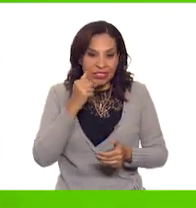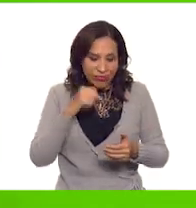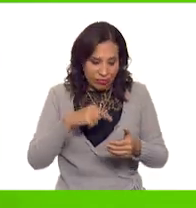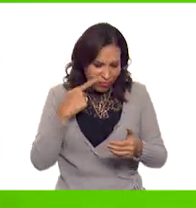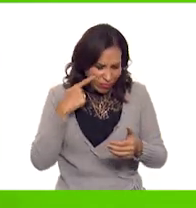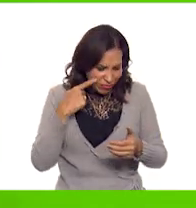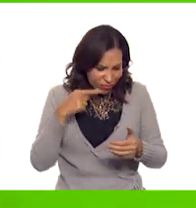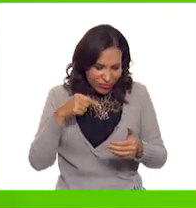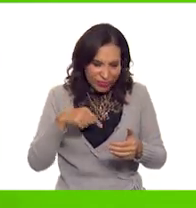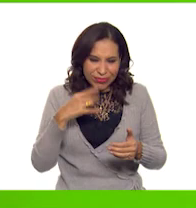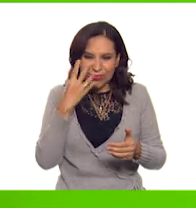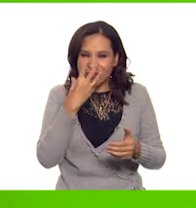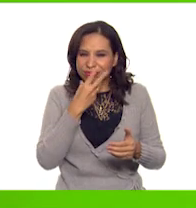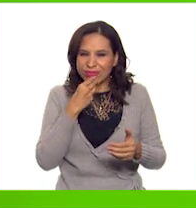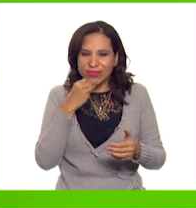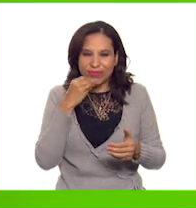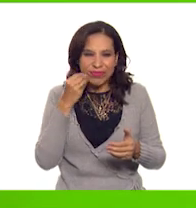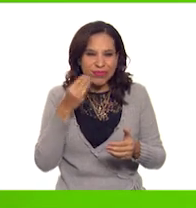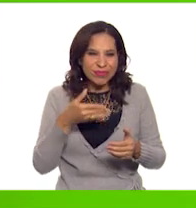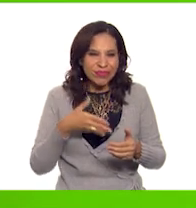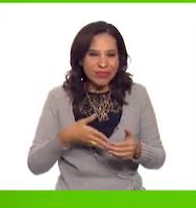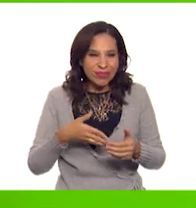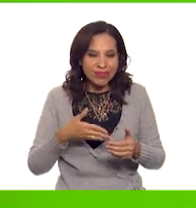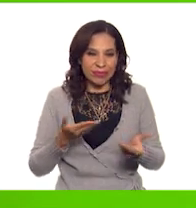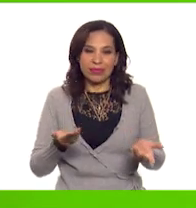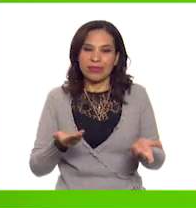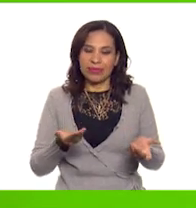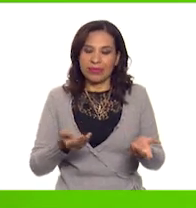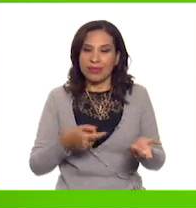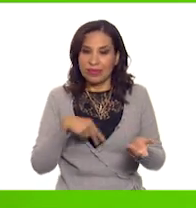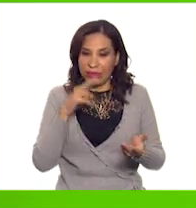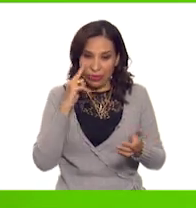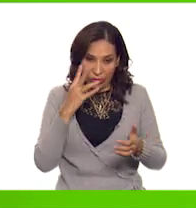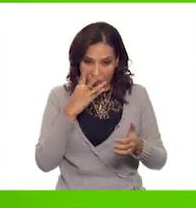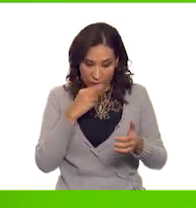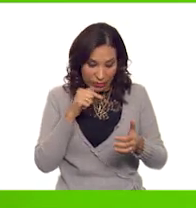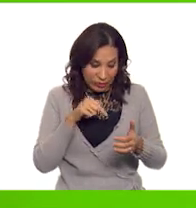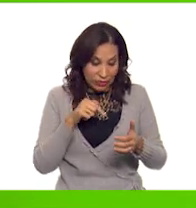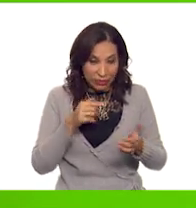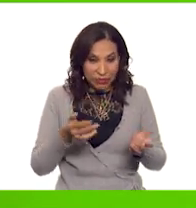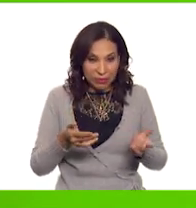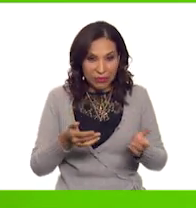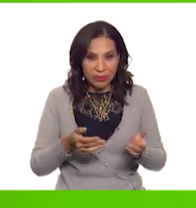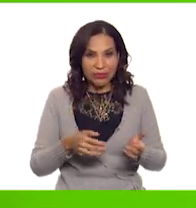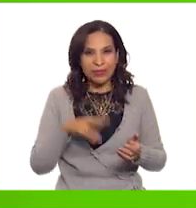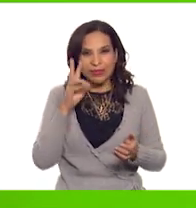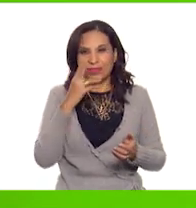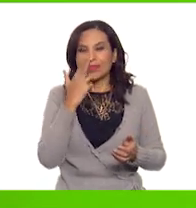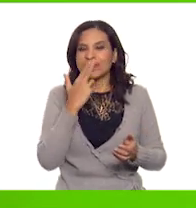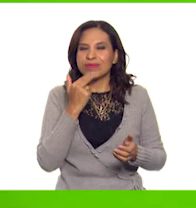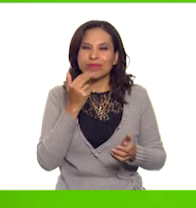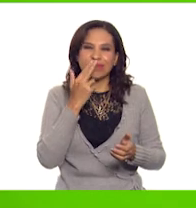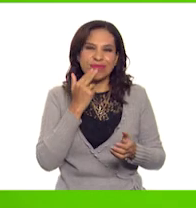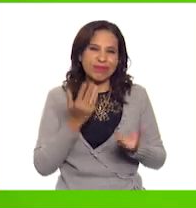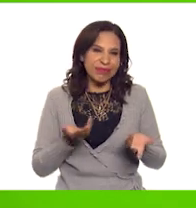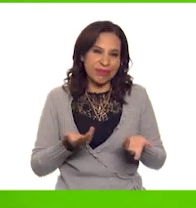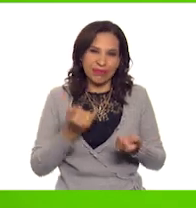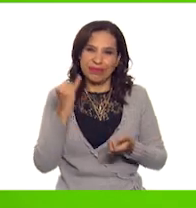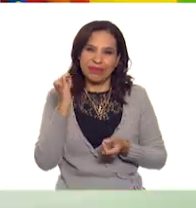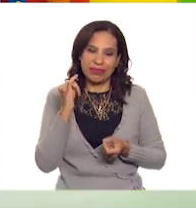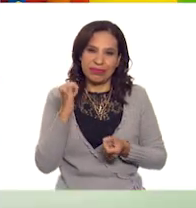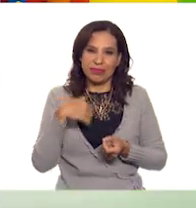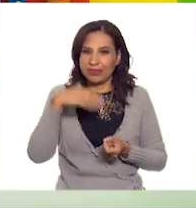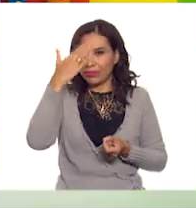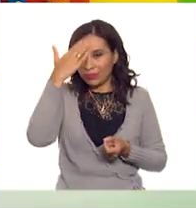¡Mira, mira, mira, mira! ¡Qué hermoso! ¡Ay, este qué bien se ve aquí! ¡Uy, qué tierna! ¡Ay, sí!